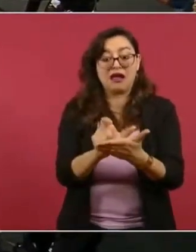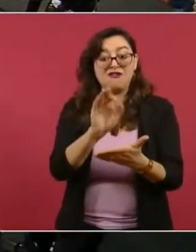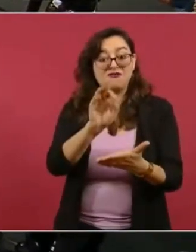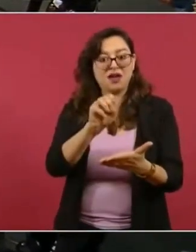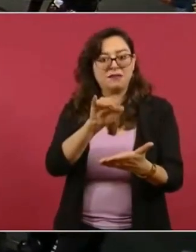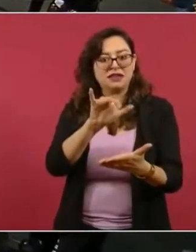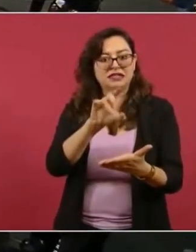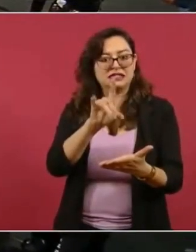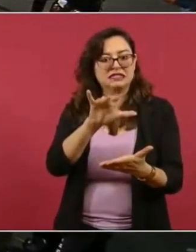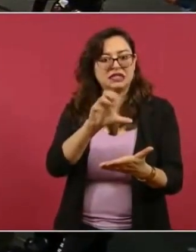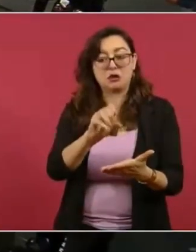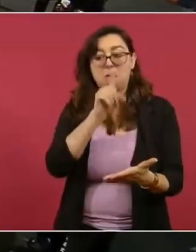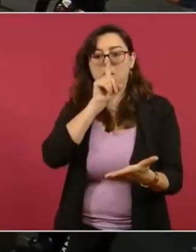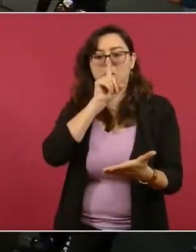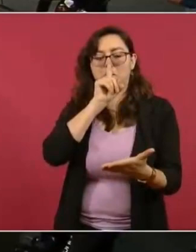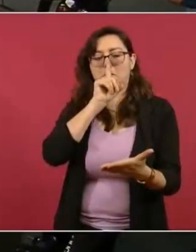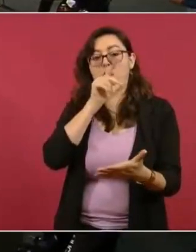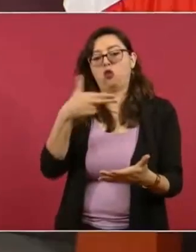gobierno